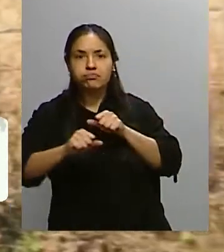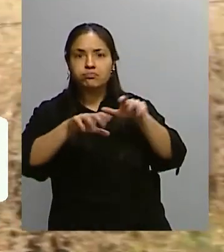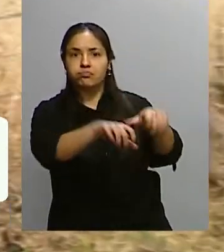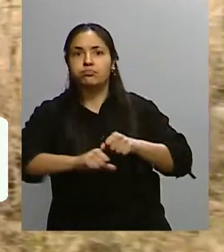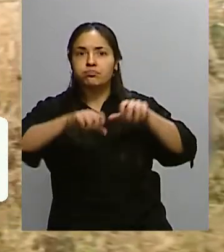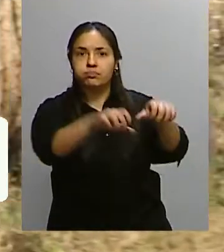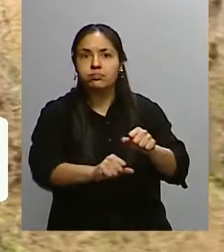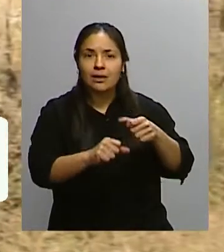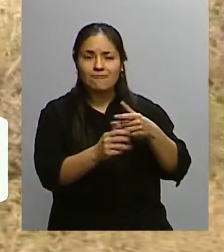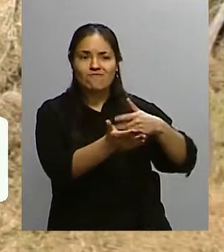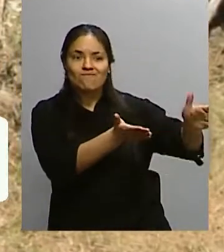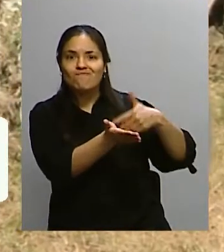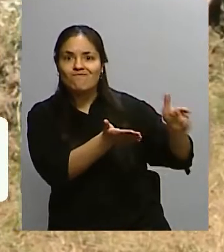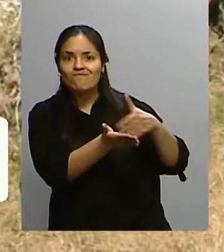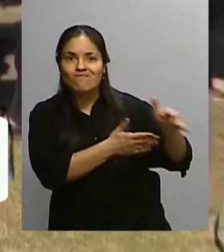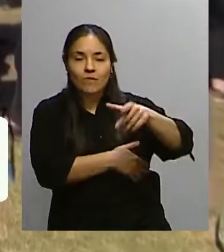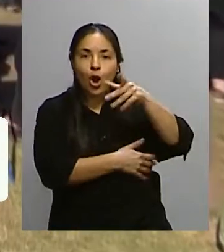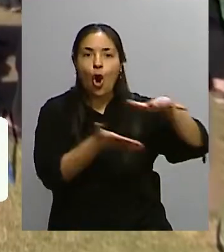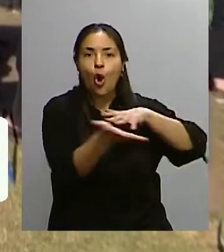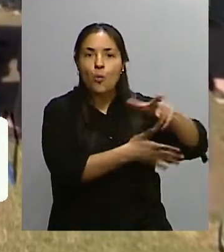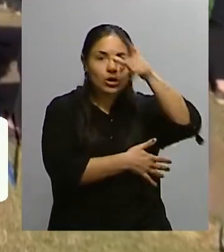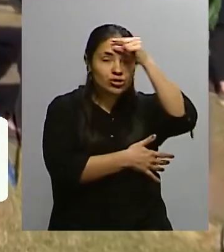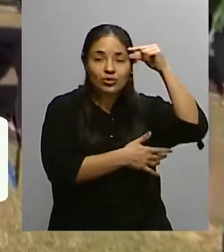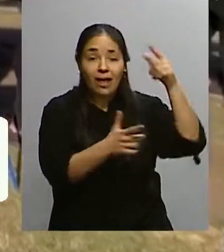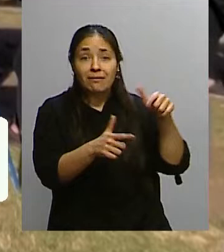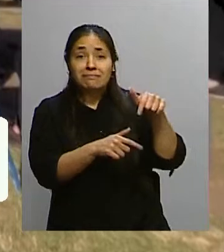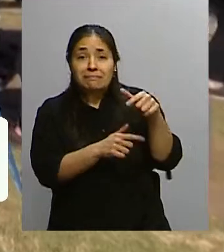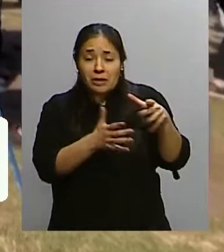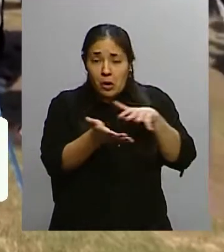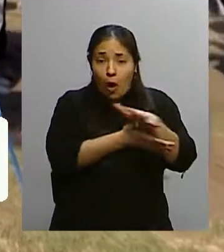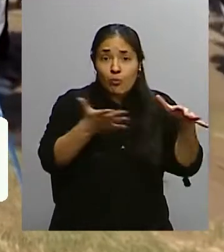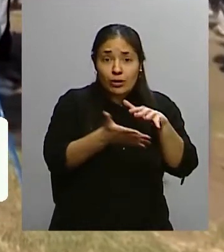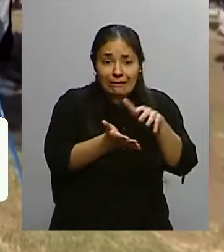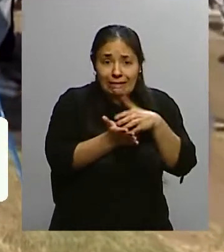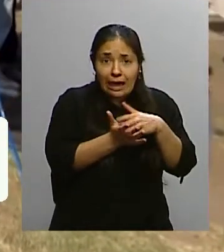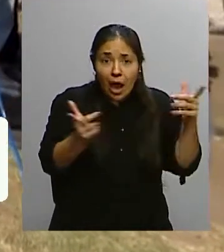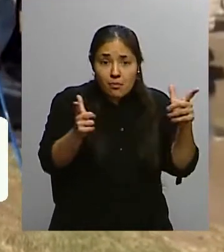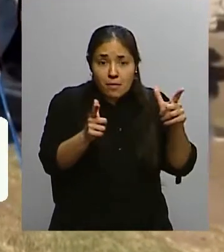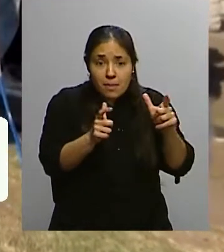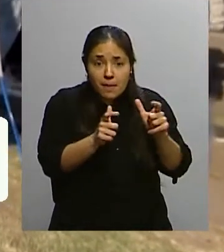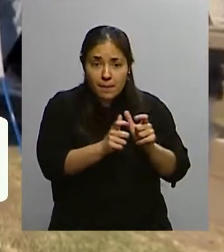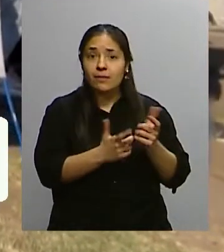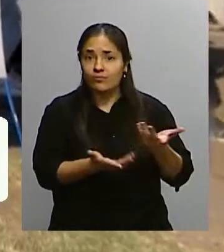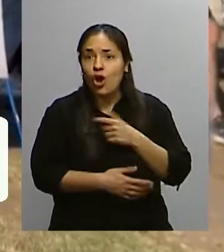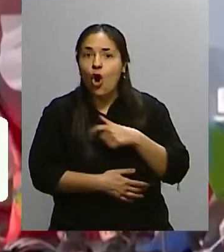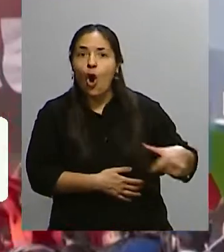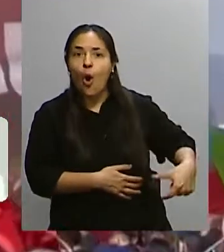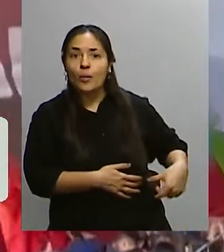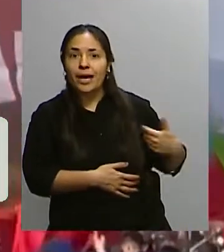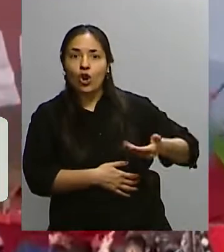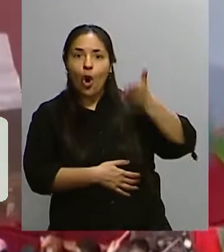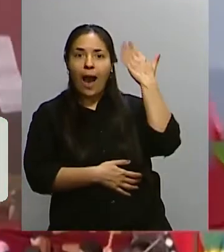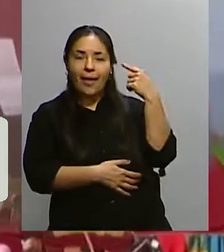colonos, pero no solo eso, sino que las reducciones, es decir, la tierra que el Estado garantizó después de eso a los mapuches ha